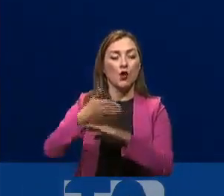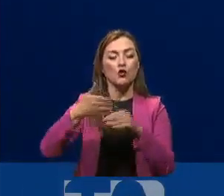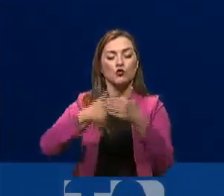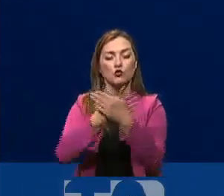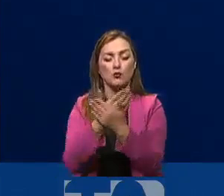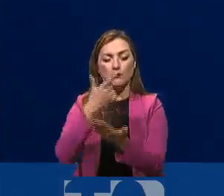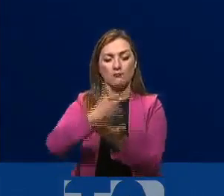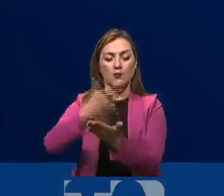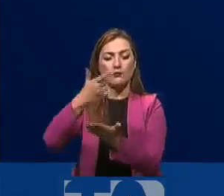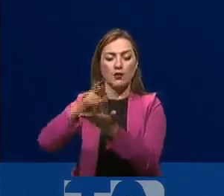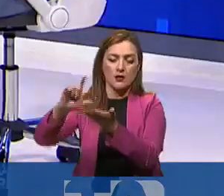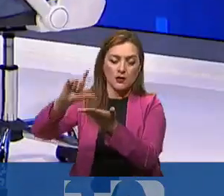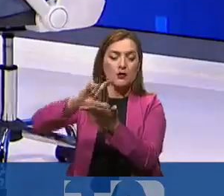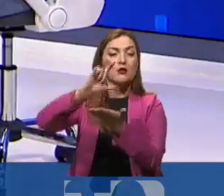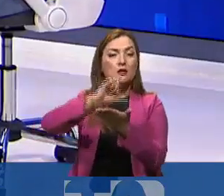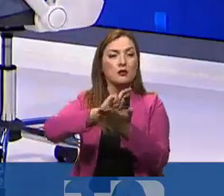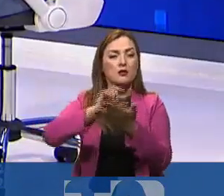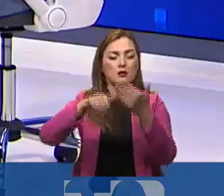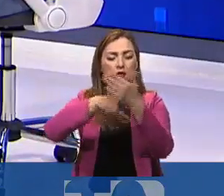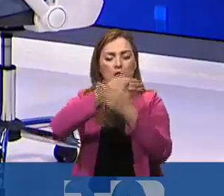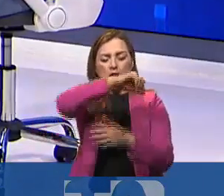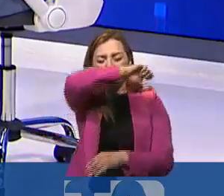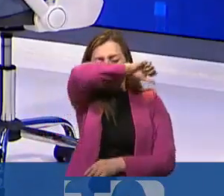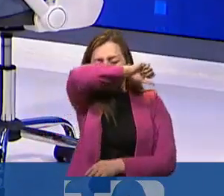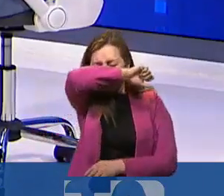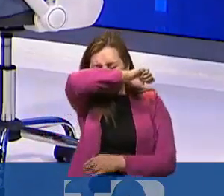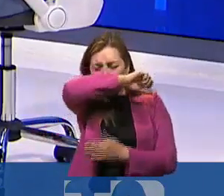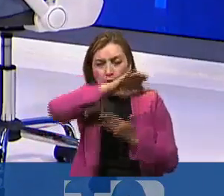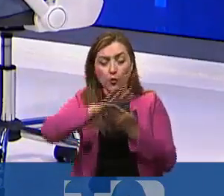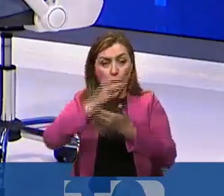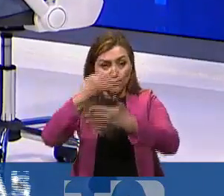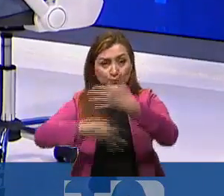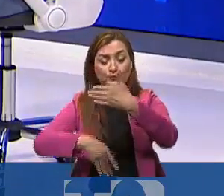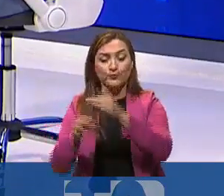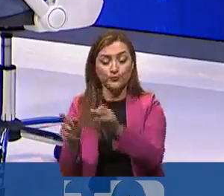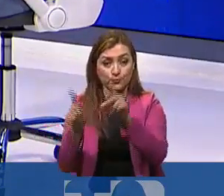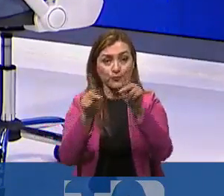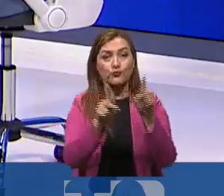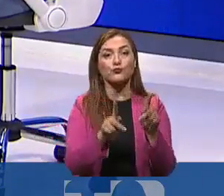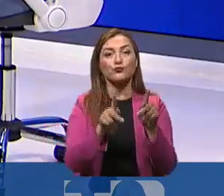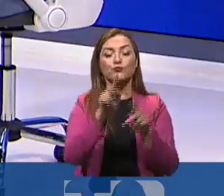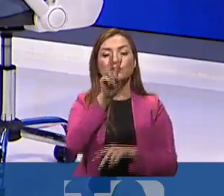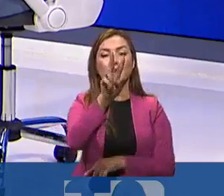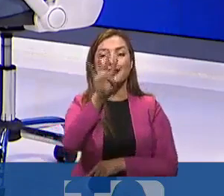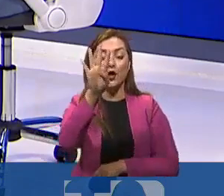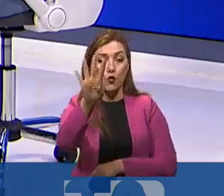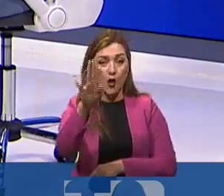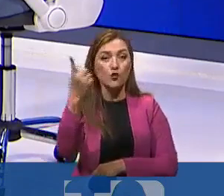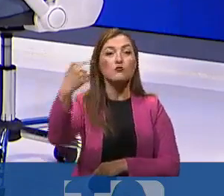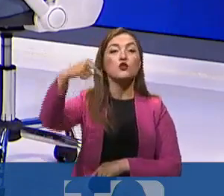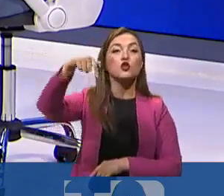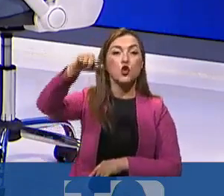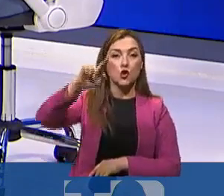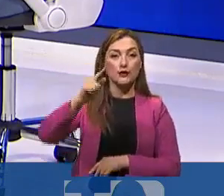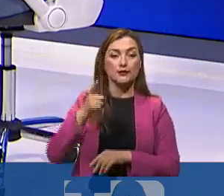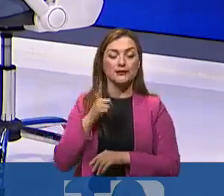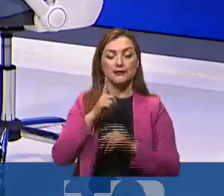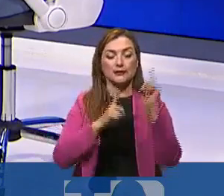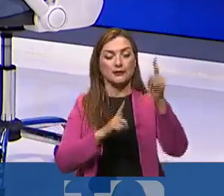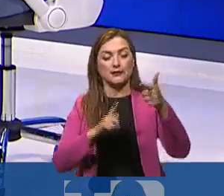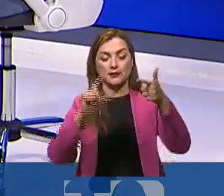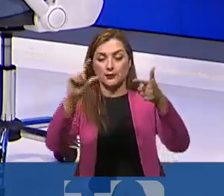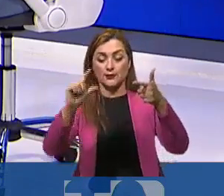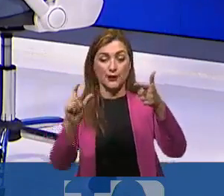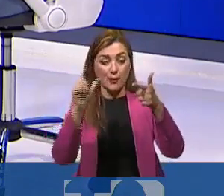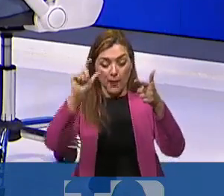los uniformados. Ahí están ya preparándose las 24 millones de cartuchos, tanto de 9 milímetros para arma